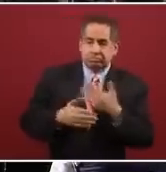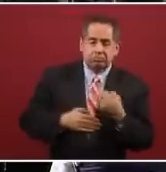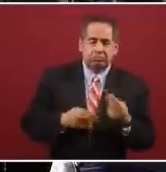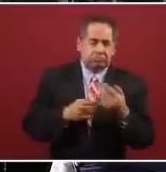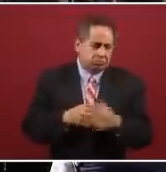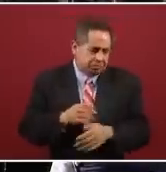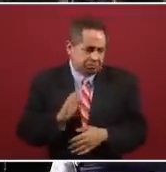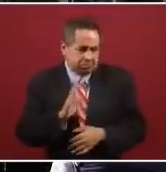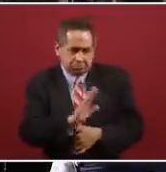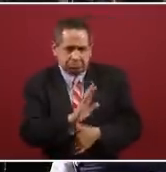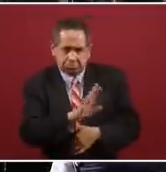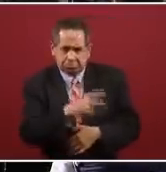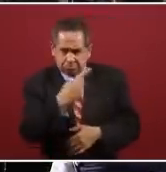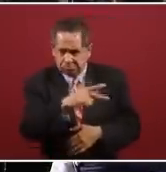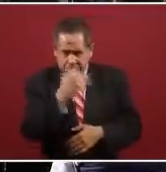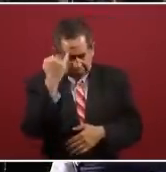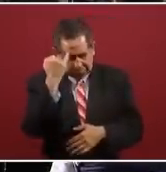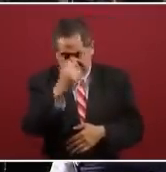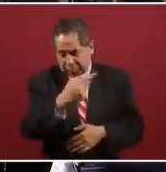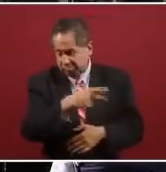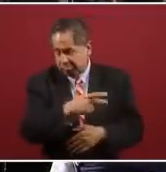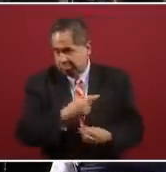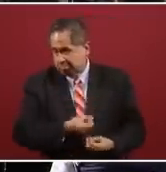derecho a expresarse,